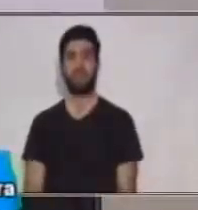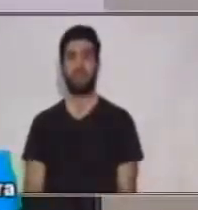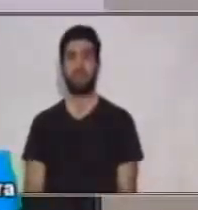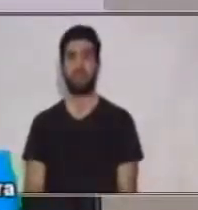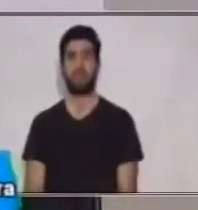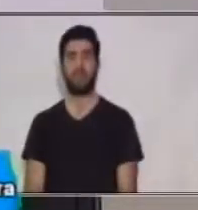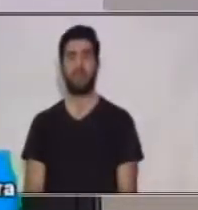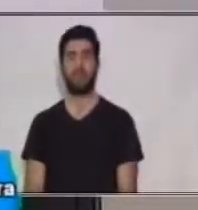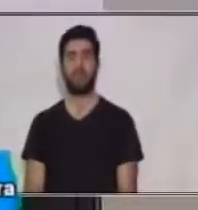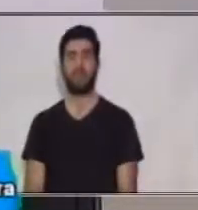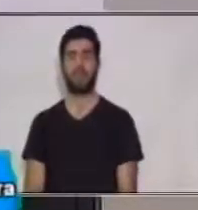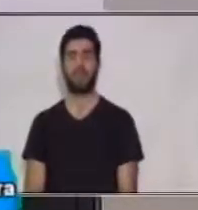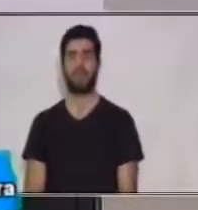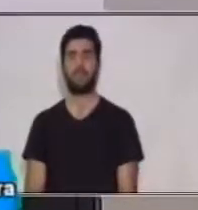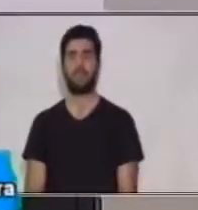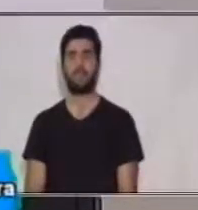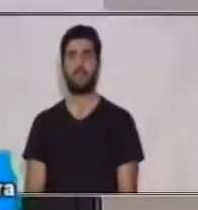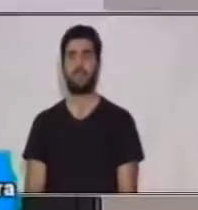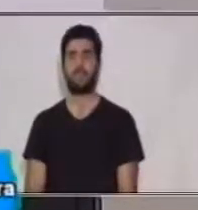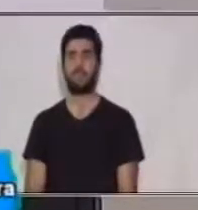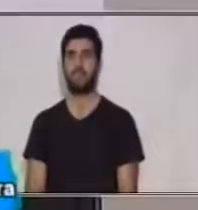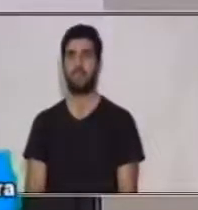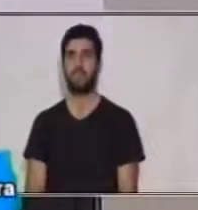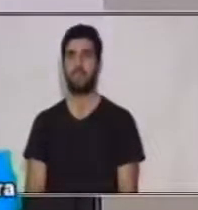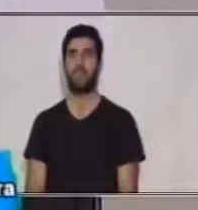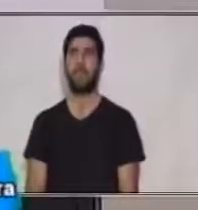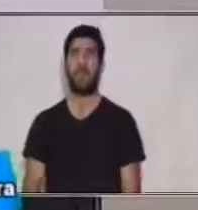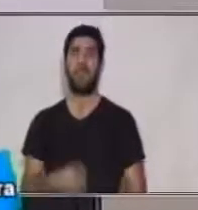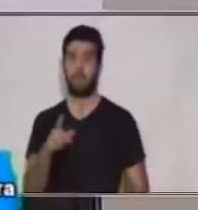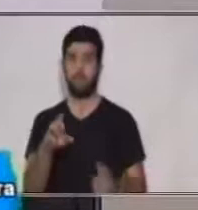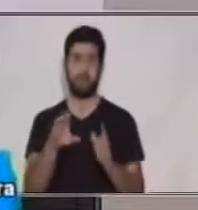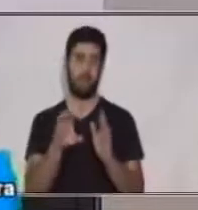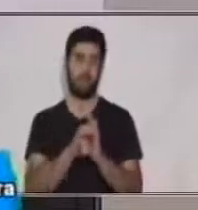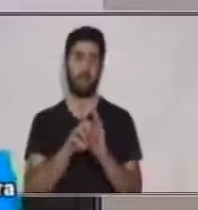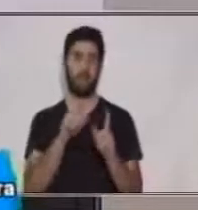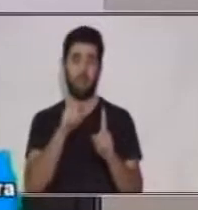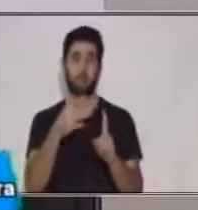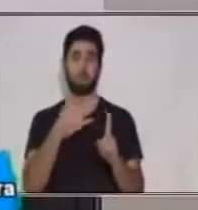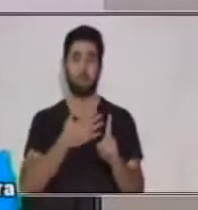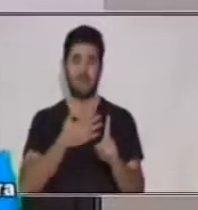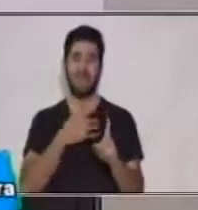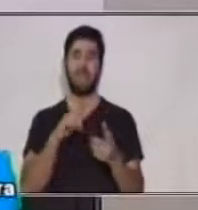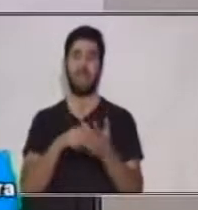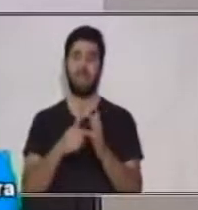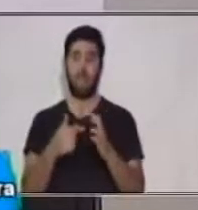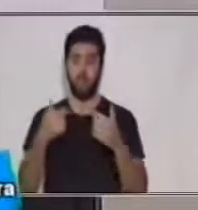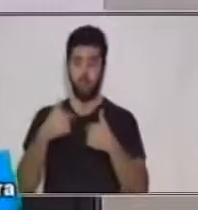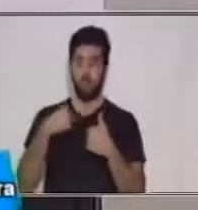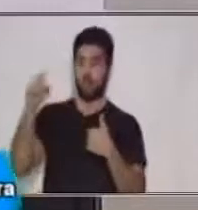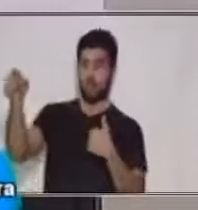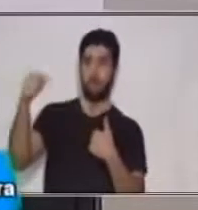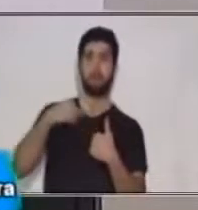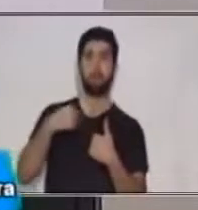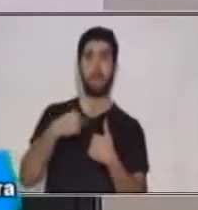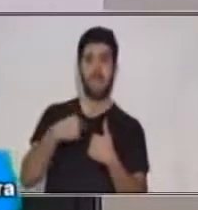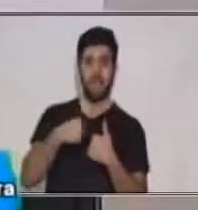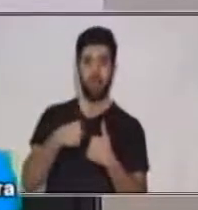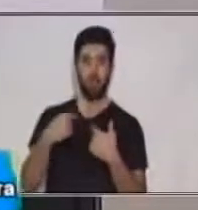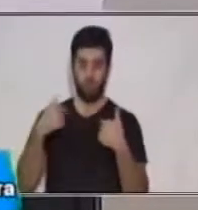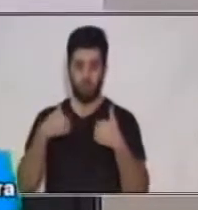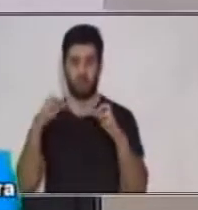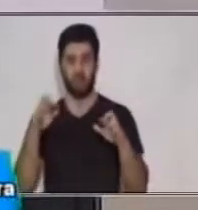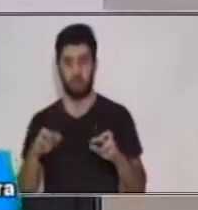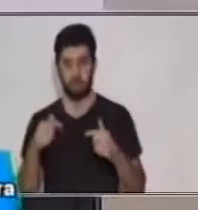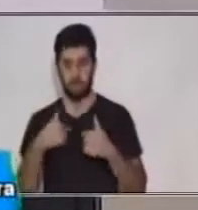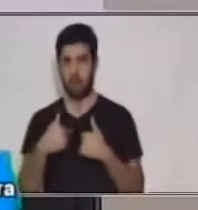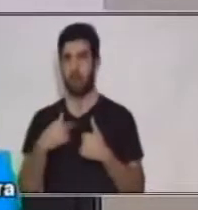que lo designado por el nombre siguiente pertenece al hablante. Mi, yo, persona, el que está hablando.